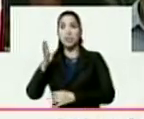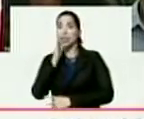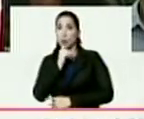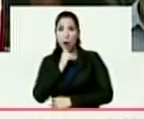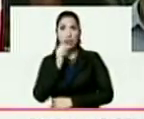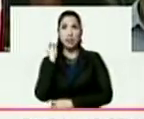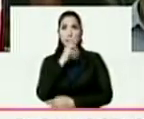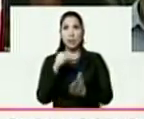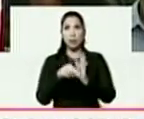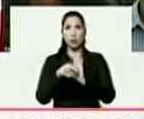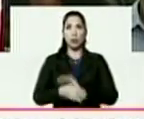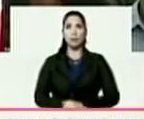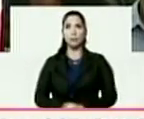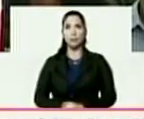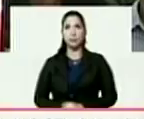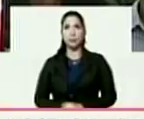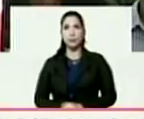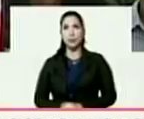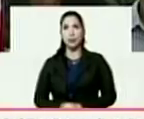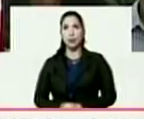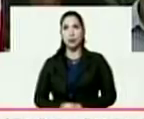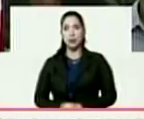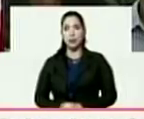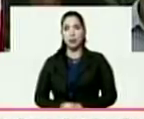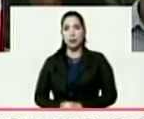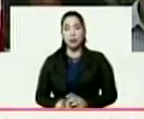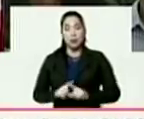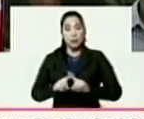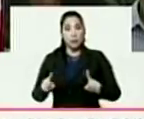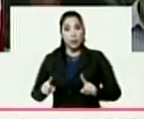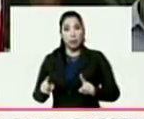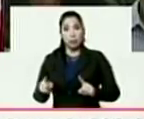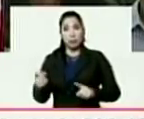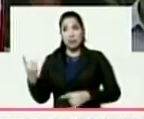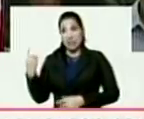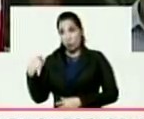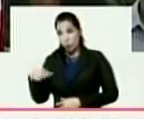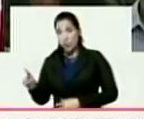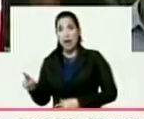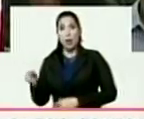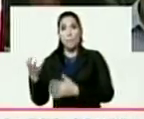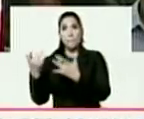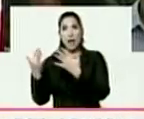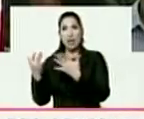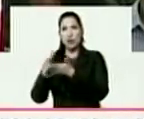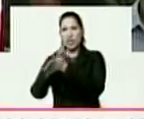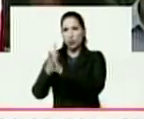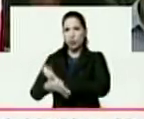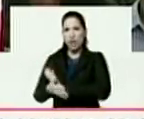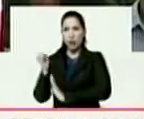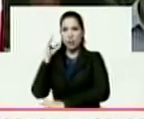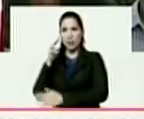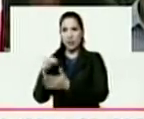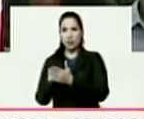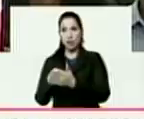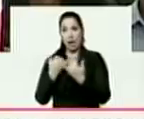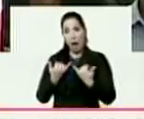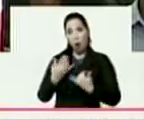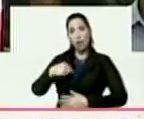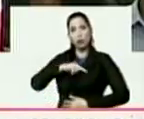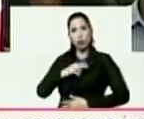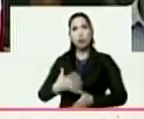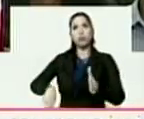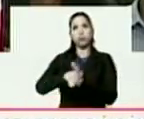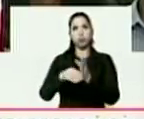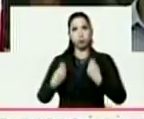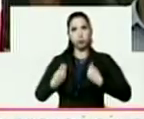nacional lo que llegó a la mano la destruyeron la asamblea nacional ahora nos toca a nosotros revivir la en estas elecciones